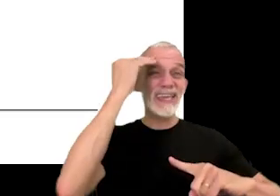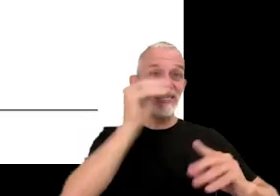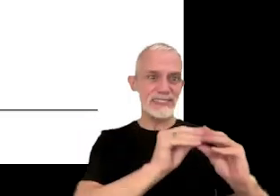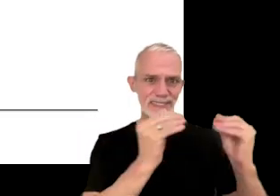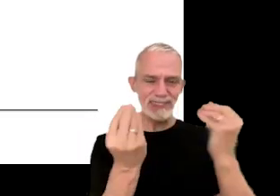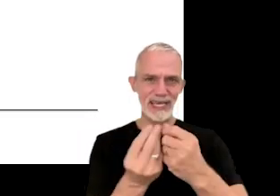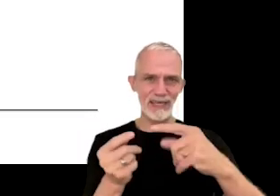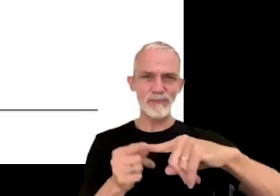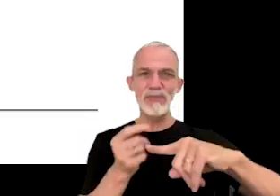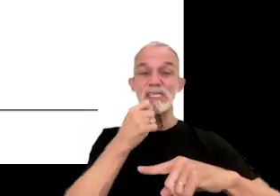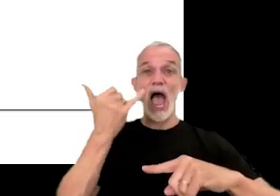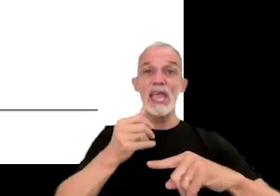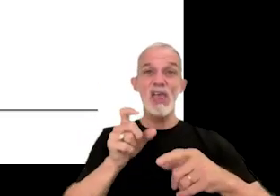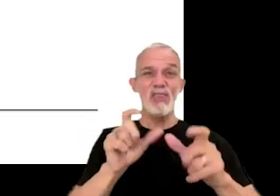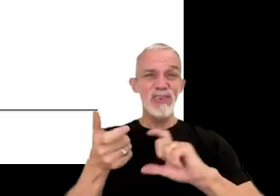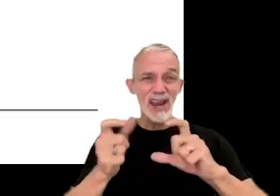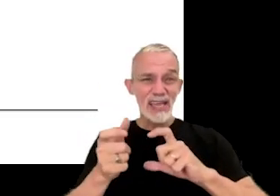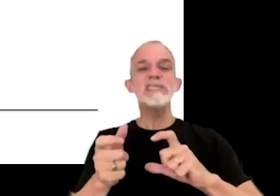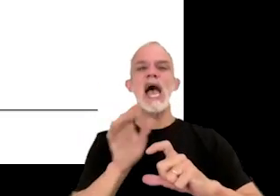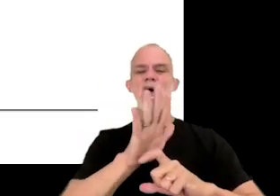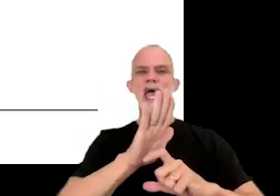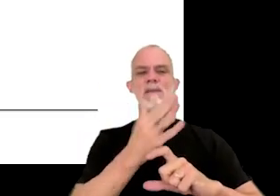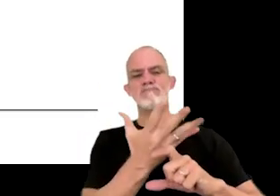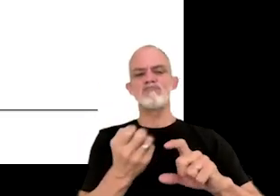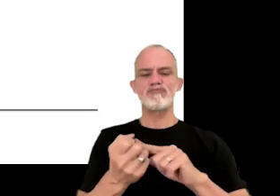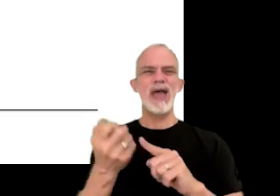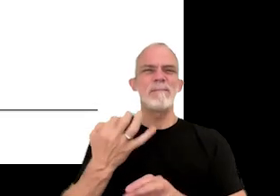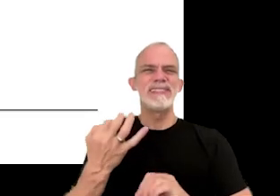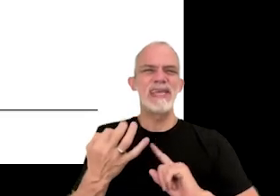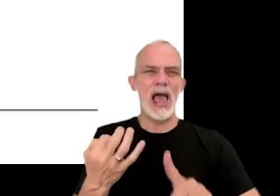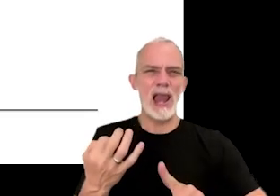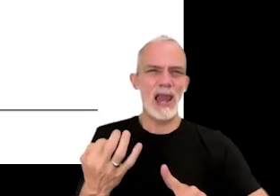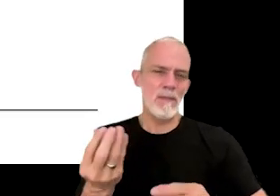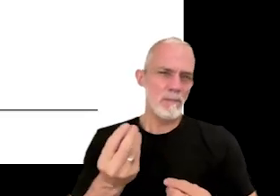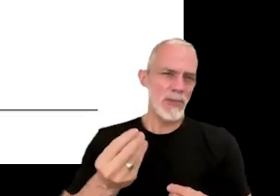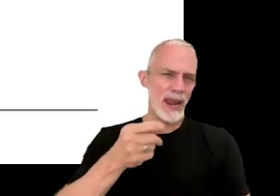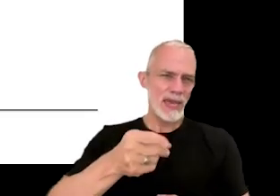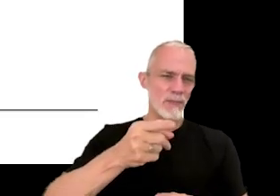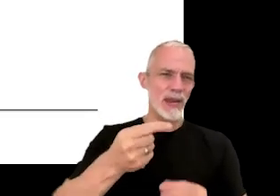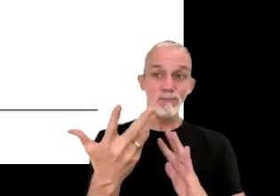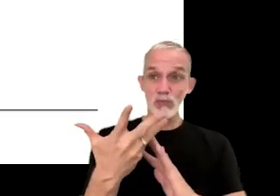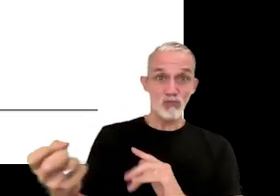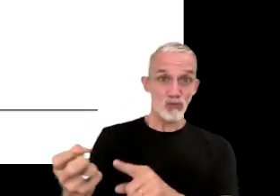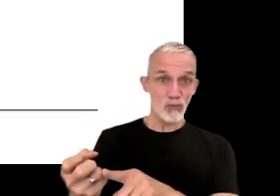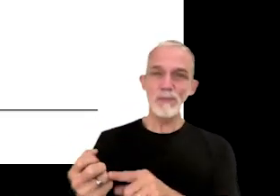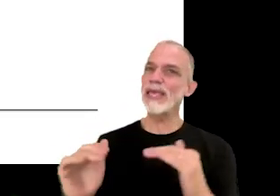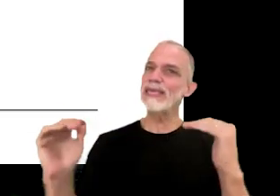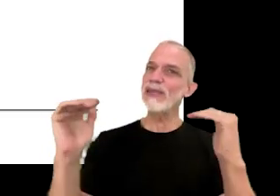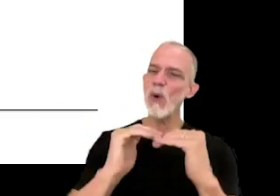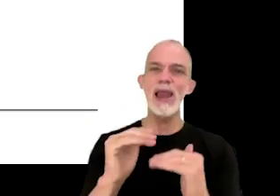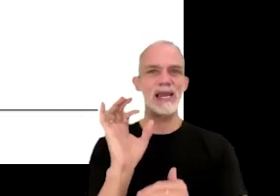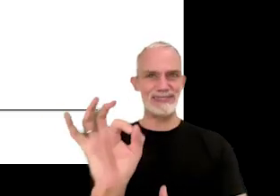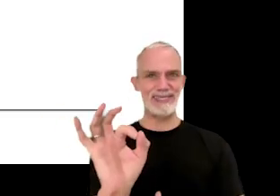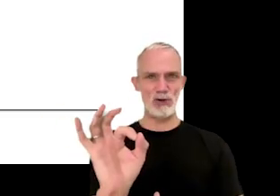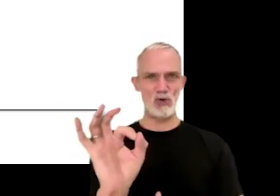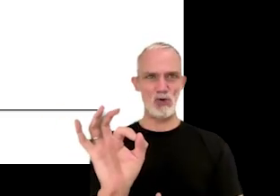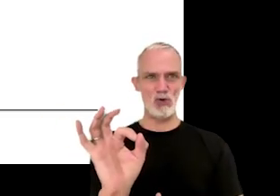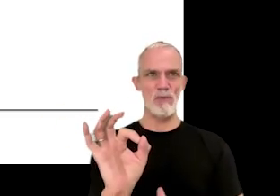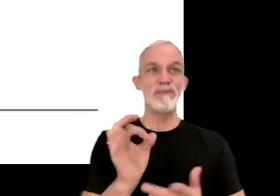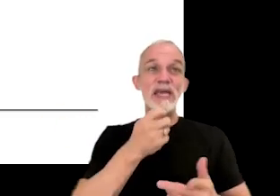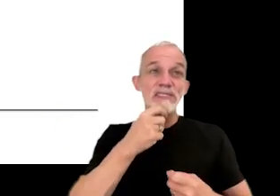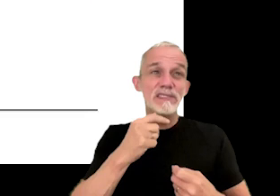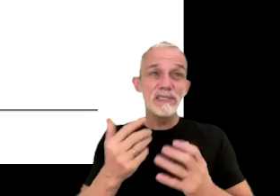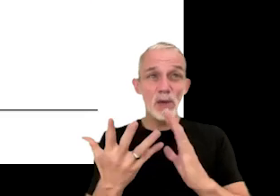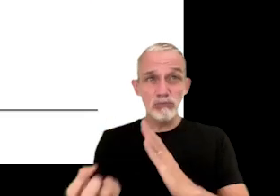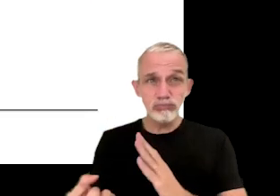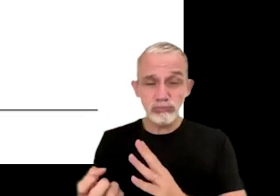un saldo, se va a tomar esa deducción especial para que la retención sea igual a 0. Y si la retención